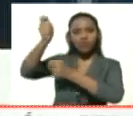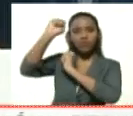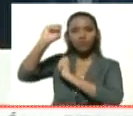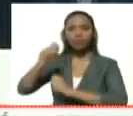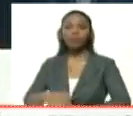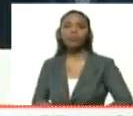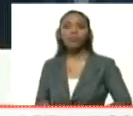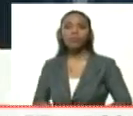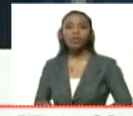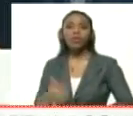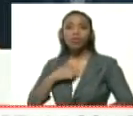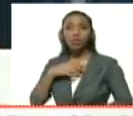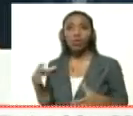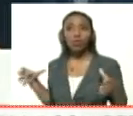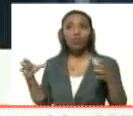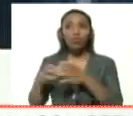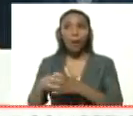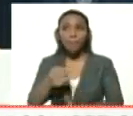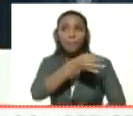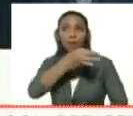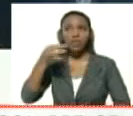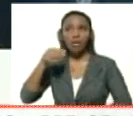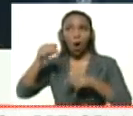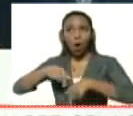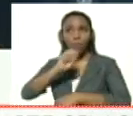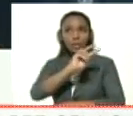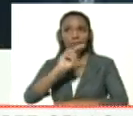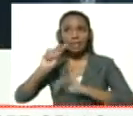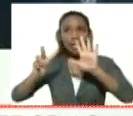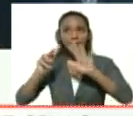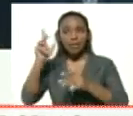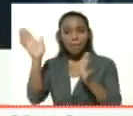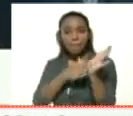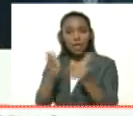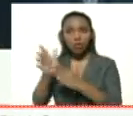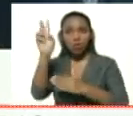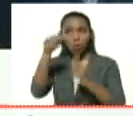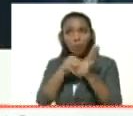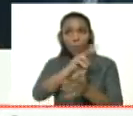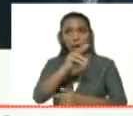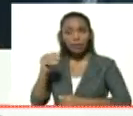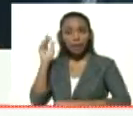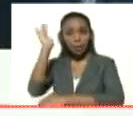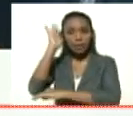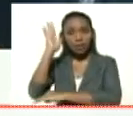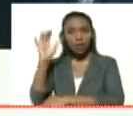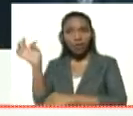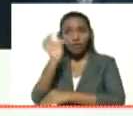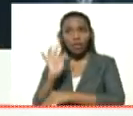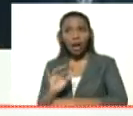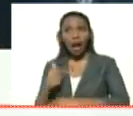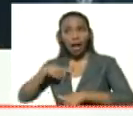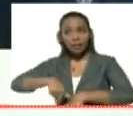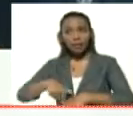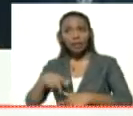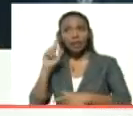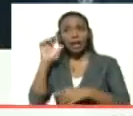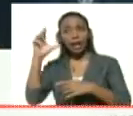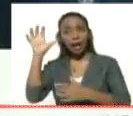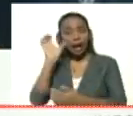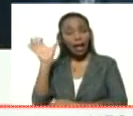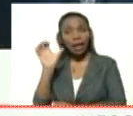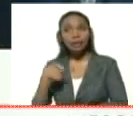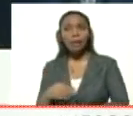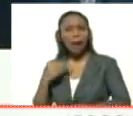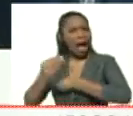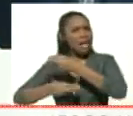pescadoras, nos reunimos de manera extraordinaria hoy 27 de marzo del 2020 en el Palacio Federal Legislativo de la ciudad de Caracas